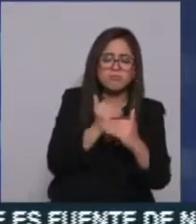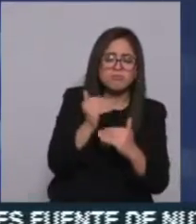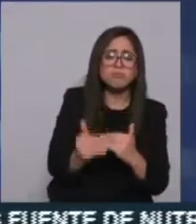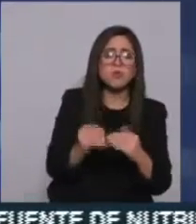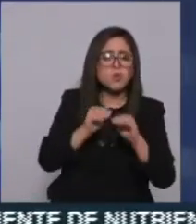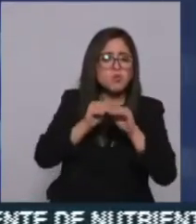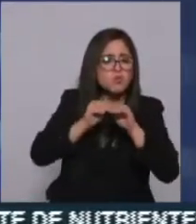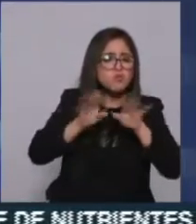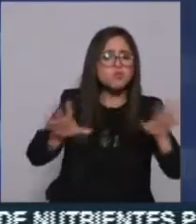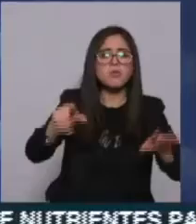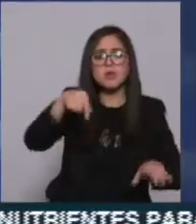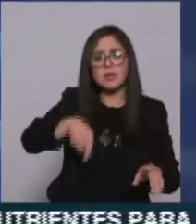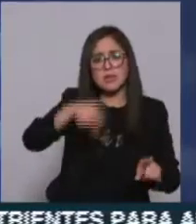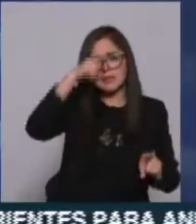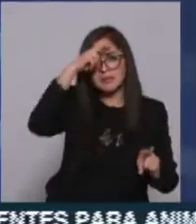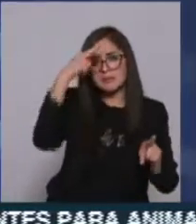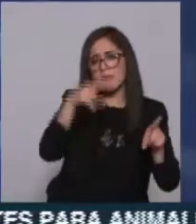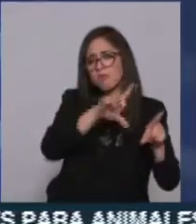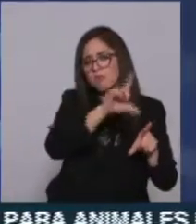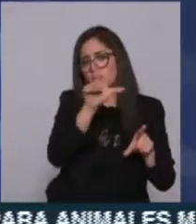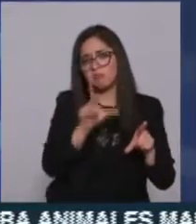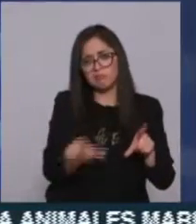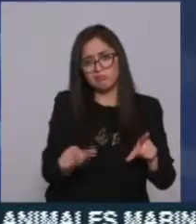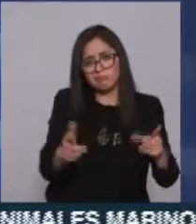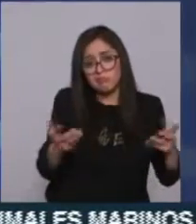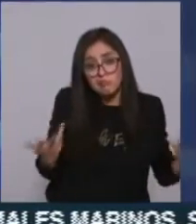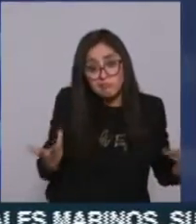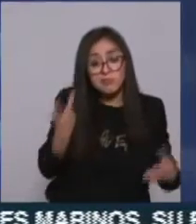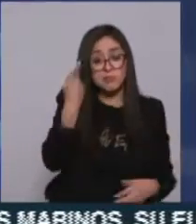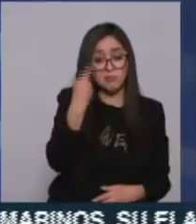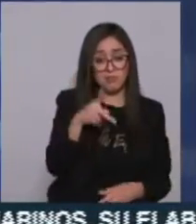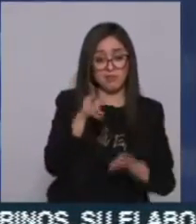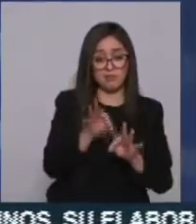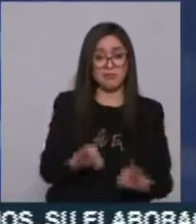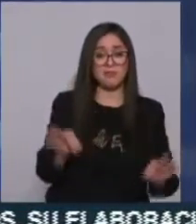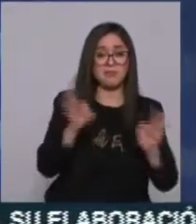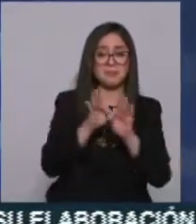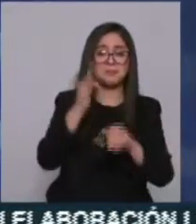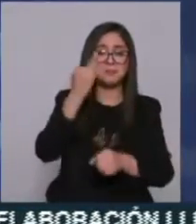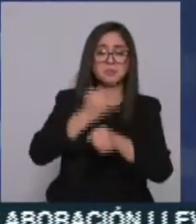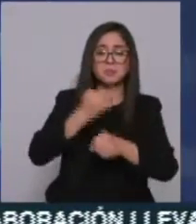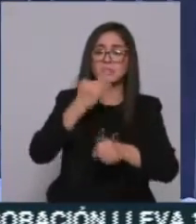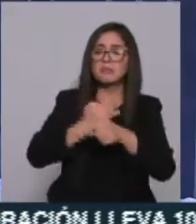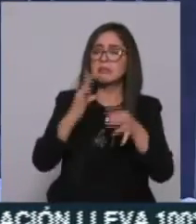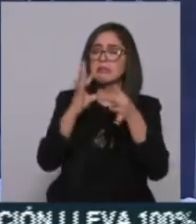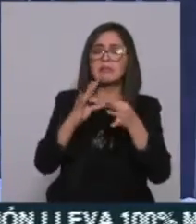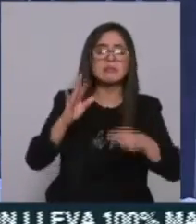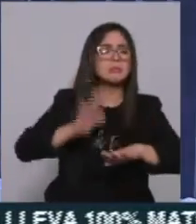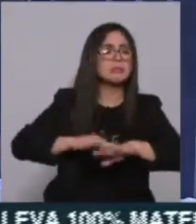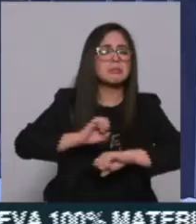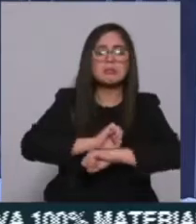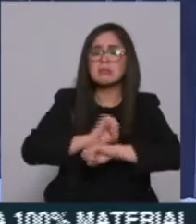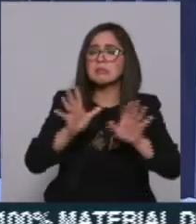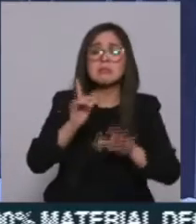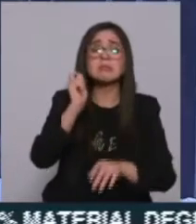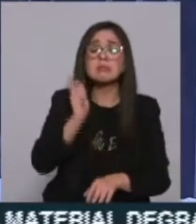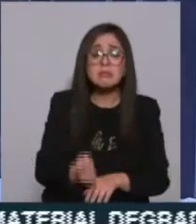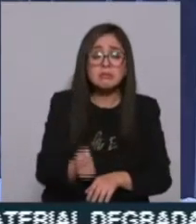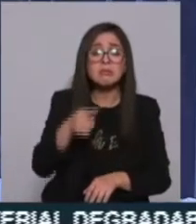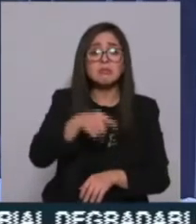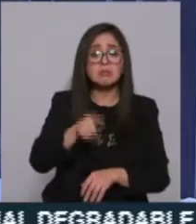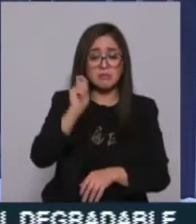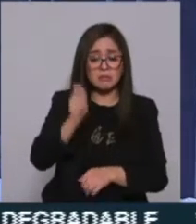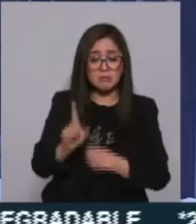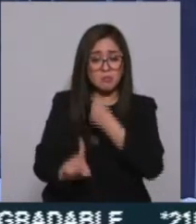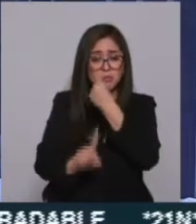ser el país. Y hay un elemento que tenemos que traer a colación hoy en día y en este momento. No hay duda que la guerra del